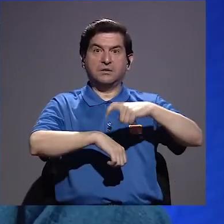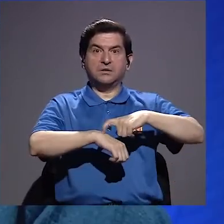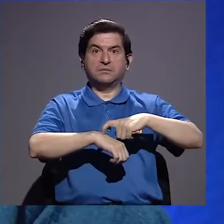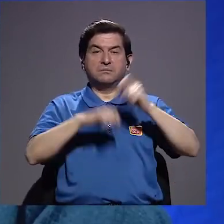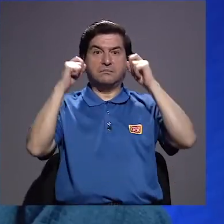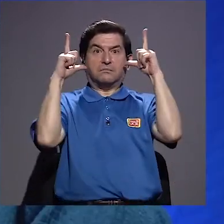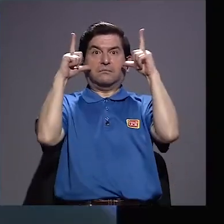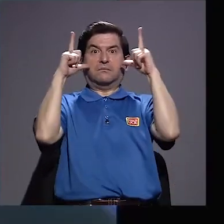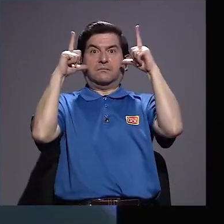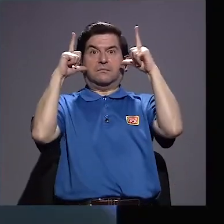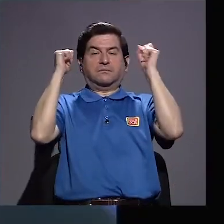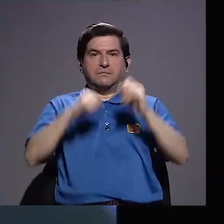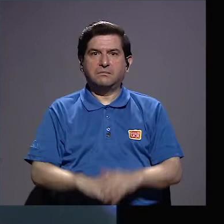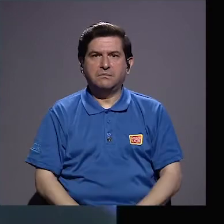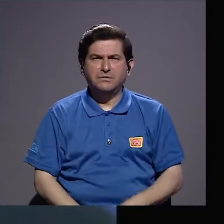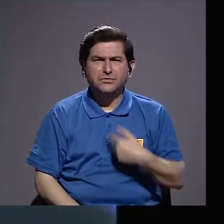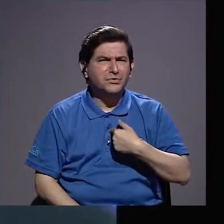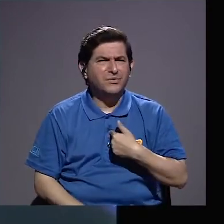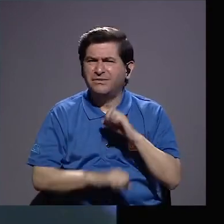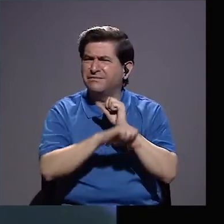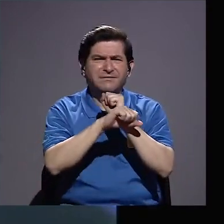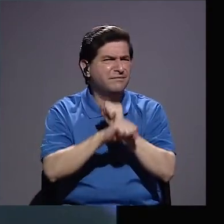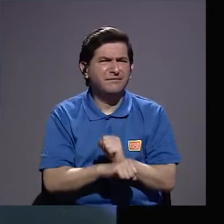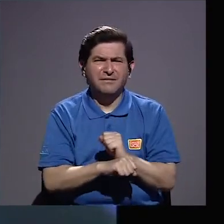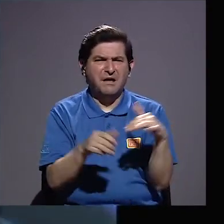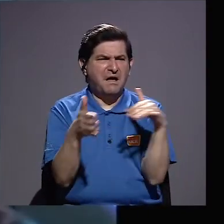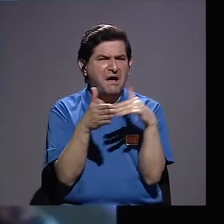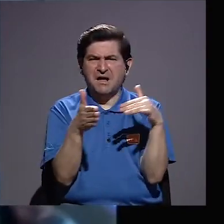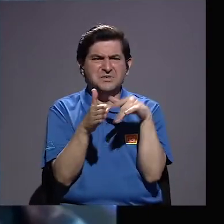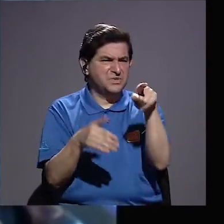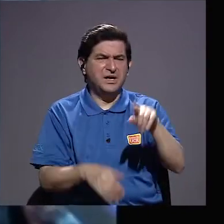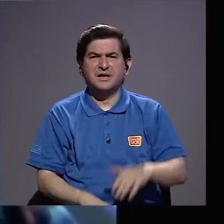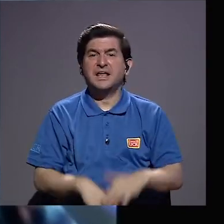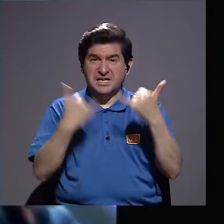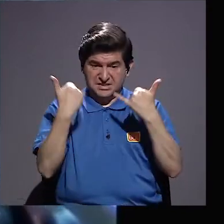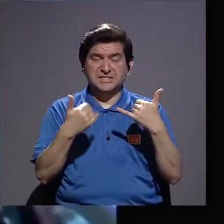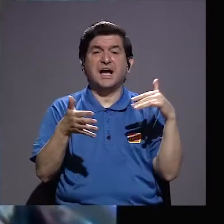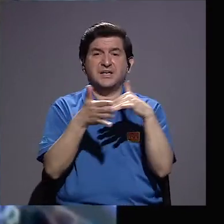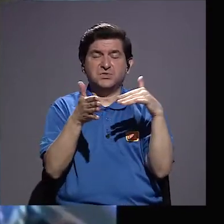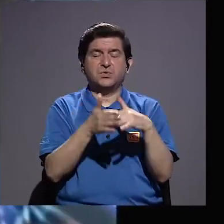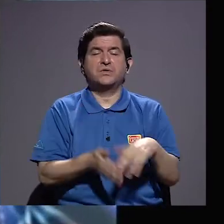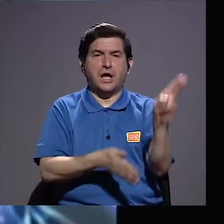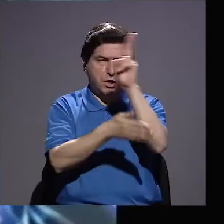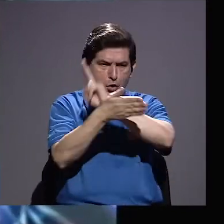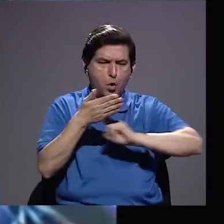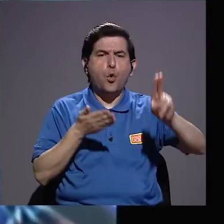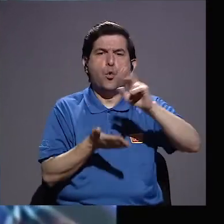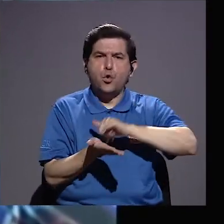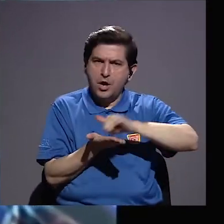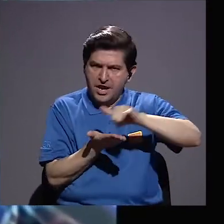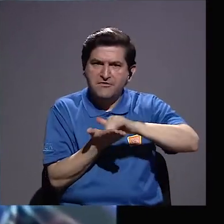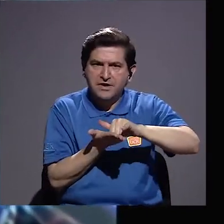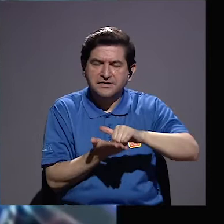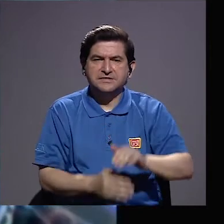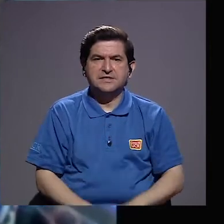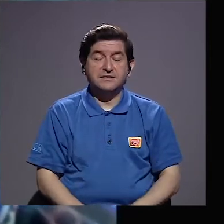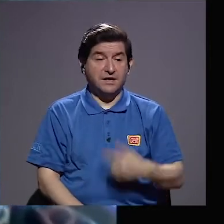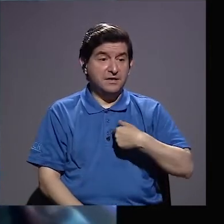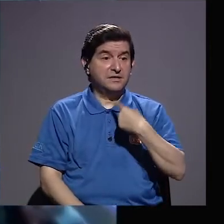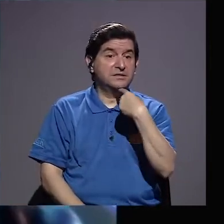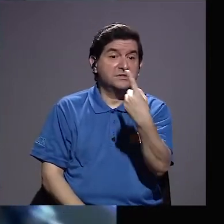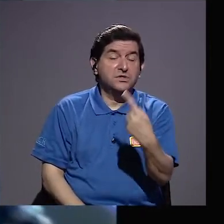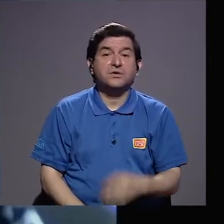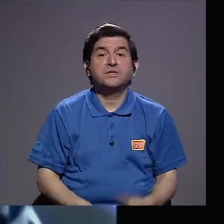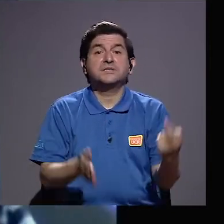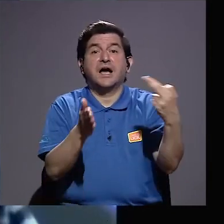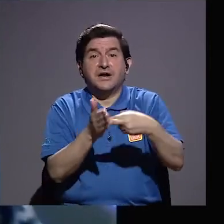entonces yo quedé pasmada porque yo no estaba acostumbrada a estudiar así. Ya yo había estudiado en la Universidad de Nueva York y era,